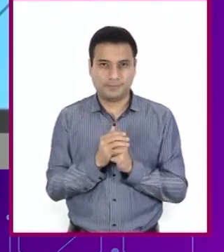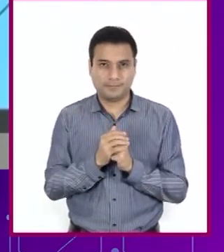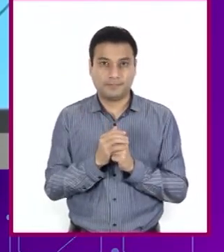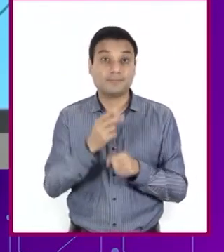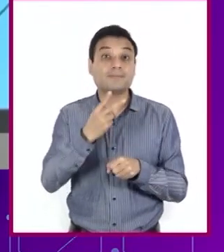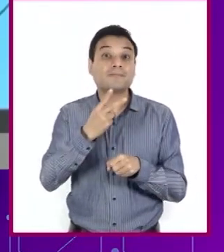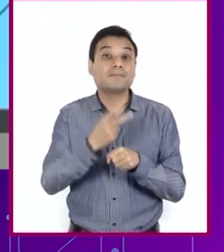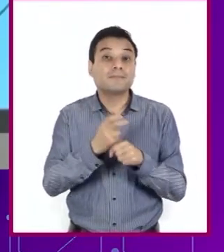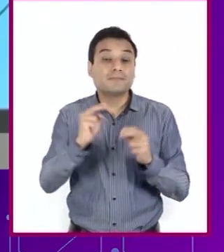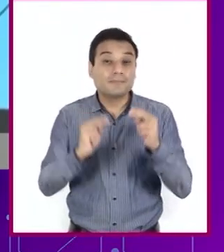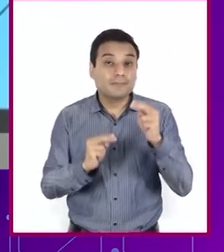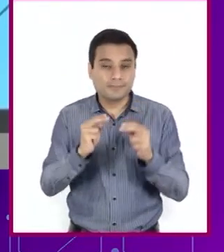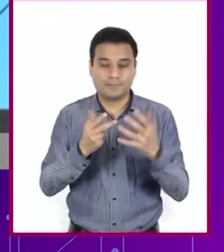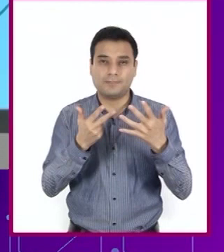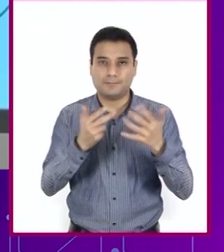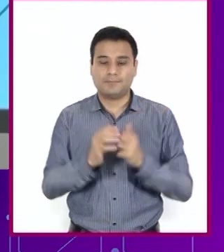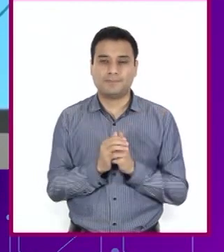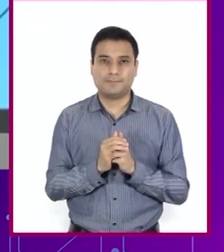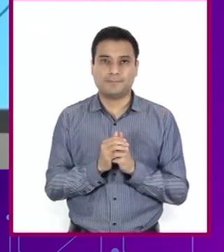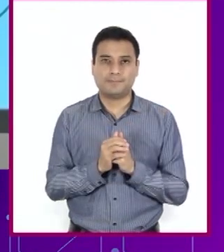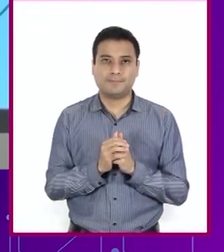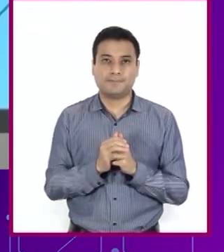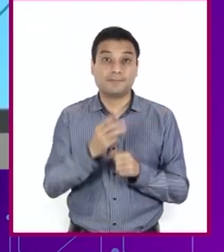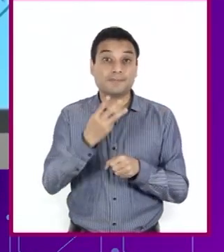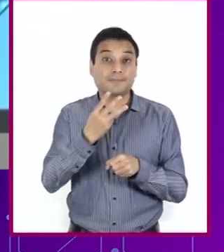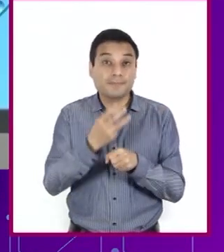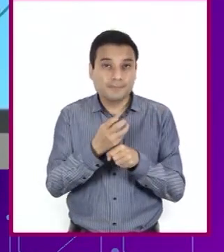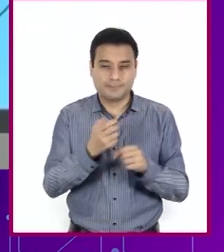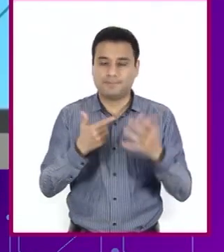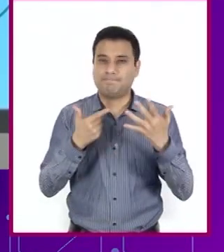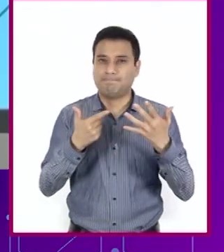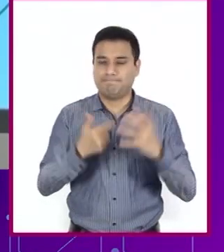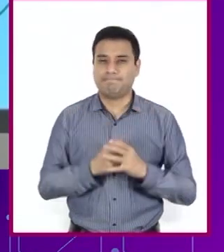en el segundo y 7 en el último.